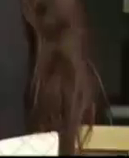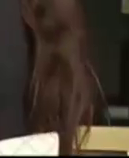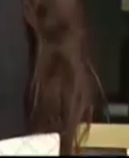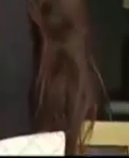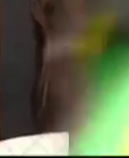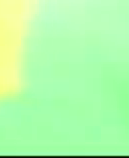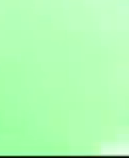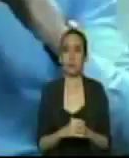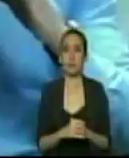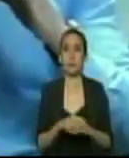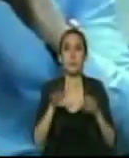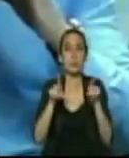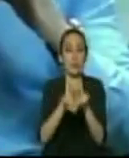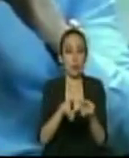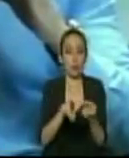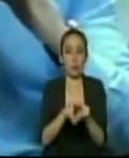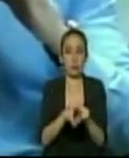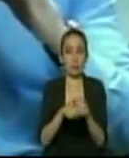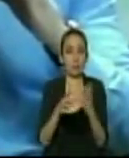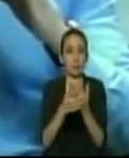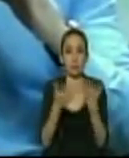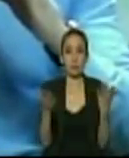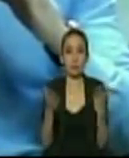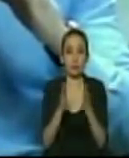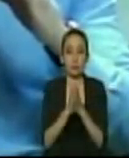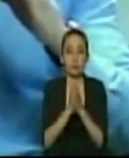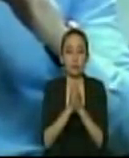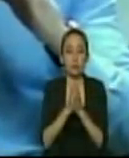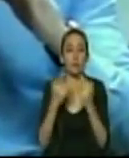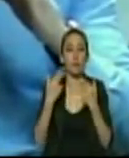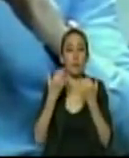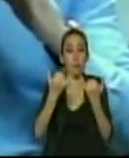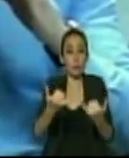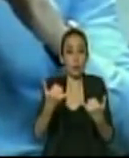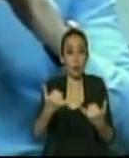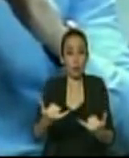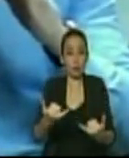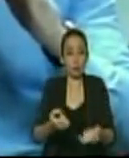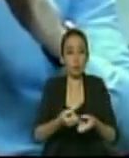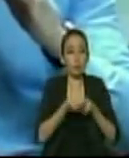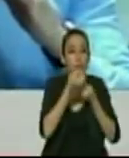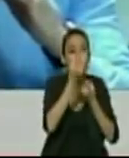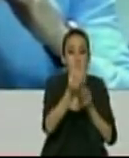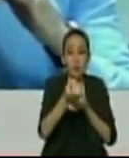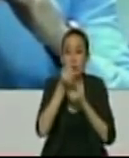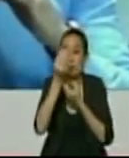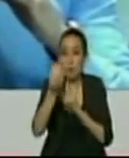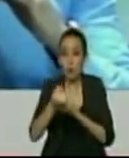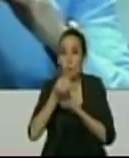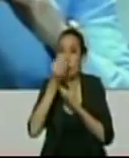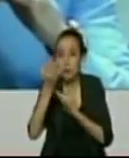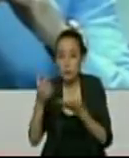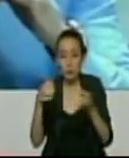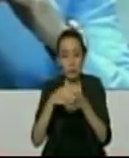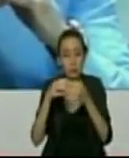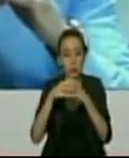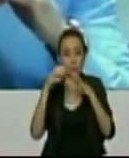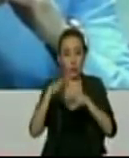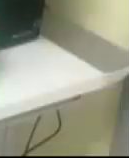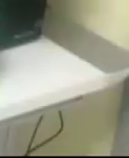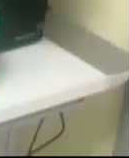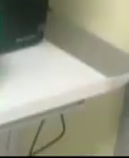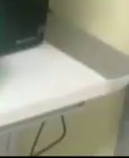en investigación. Hemos entregado la información de manera oficial el día de hoy a través de oficios, tanto a la Contraloría General del Estado como a la